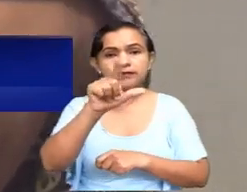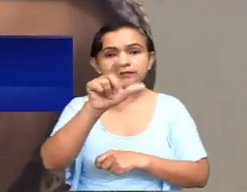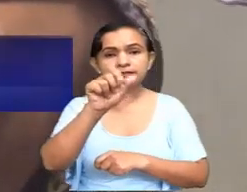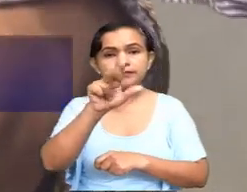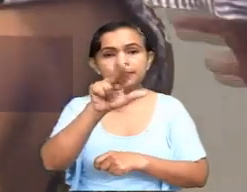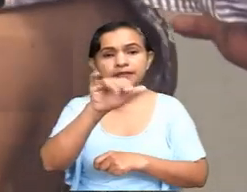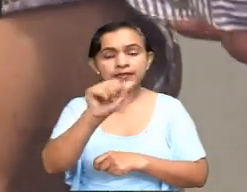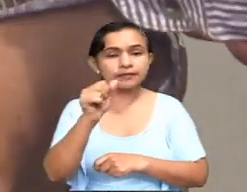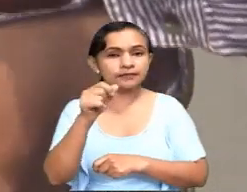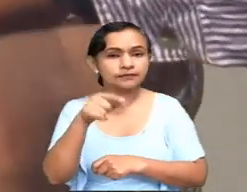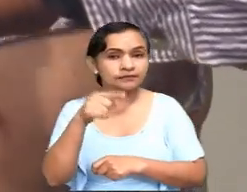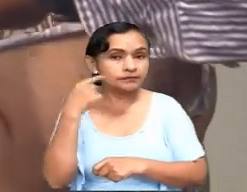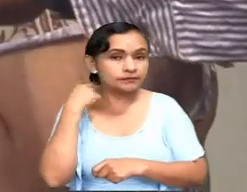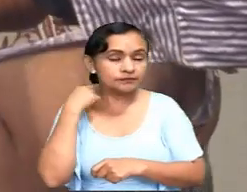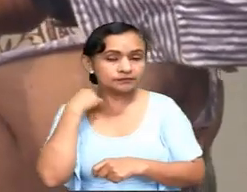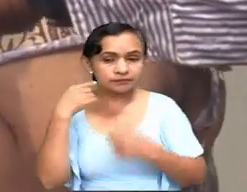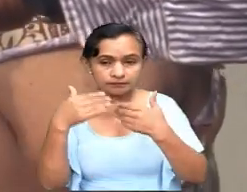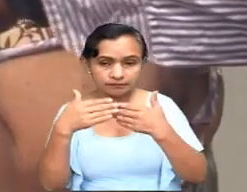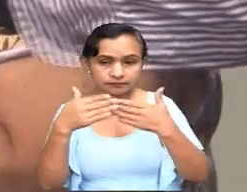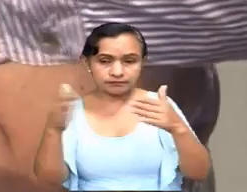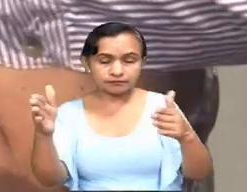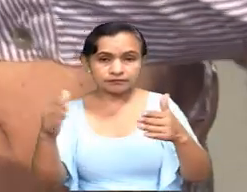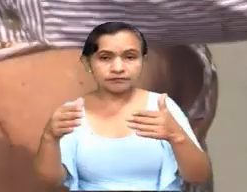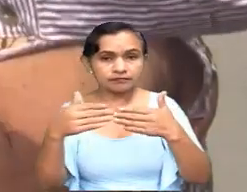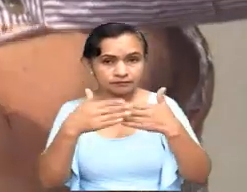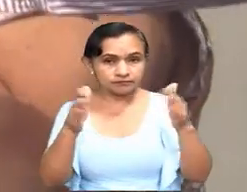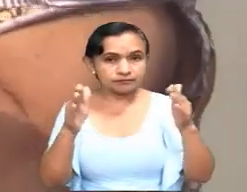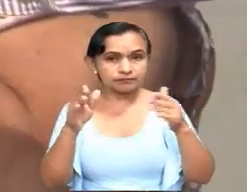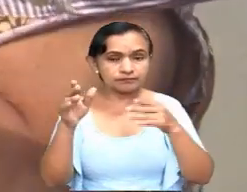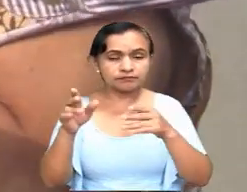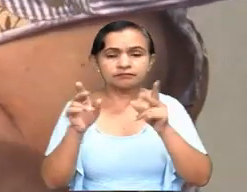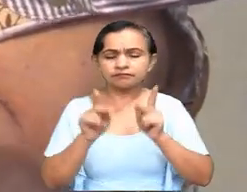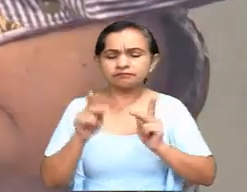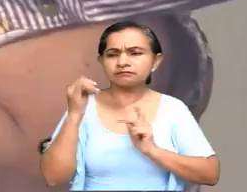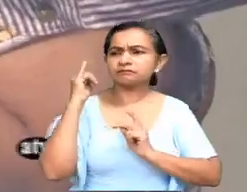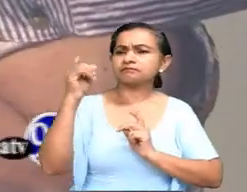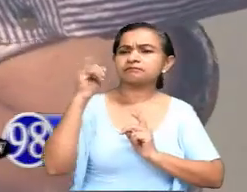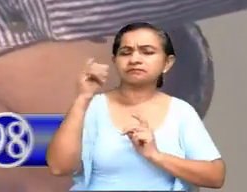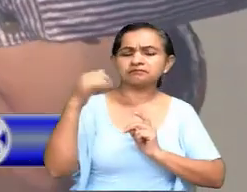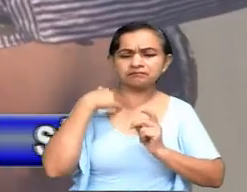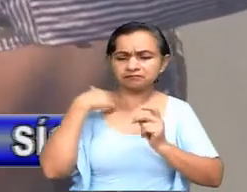¿Usted siempre permite abrir sus puertas a los fumigadores? Sí.